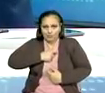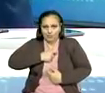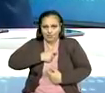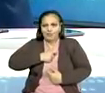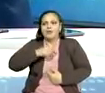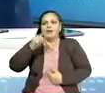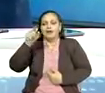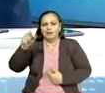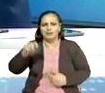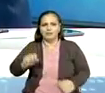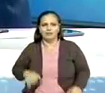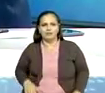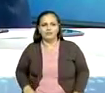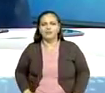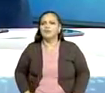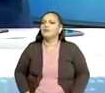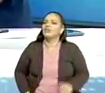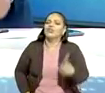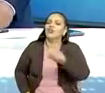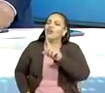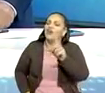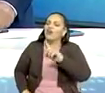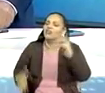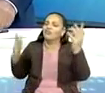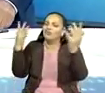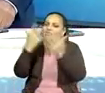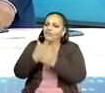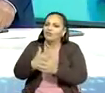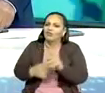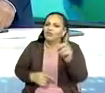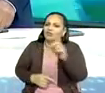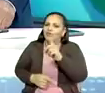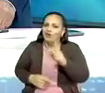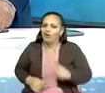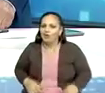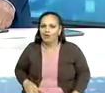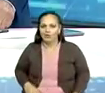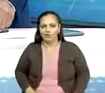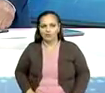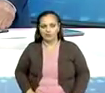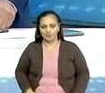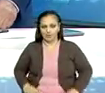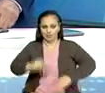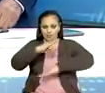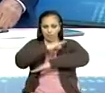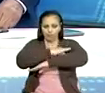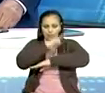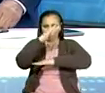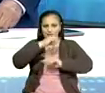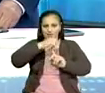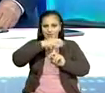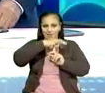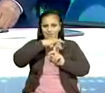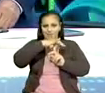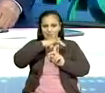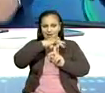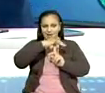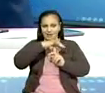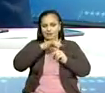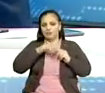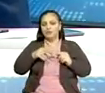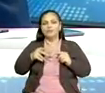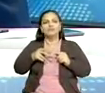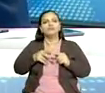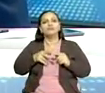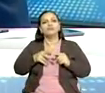José, Hugo. No le estoy preguntando eso, le estoy preguntando cuando tú vienes del parque de Urdesa hacia la Pérez Concha,